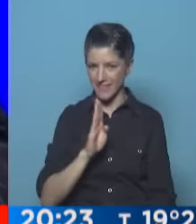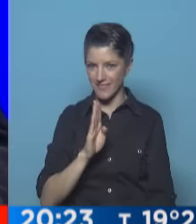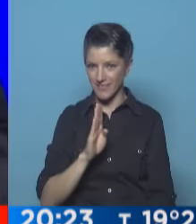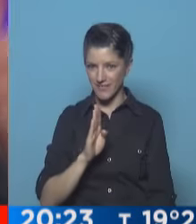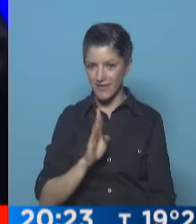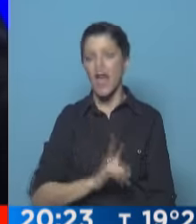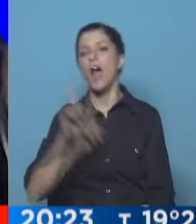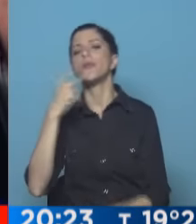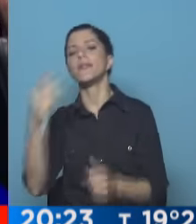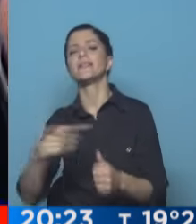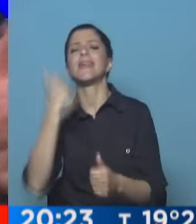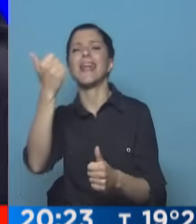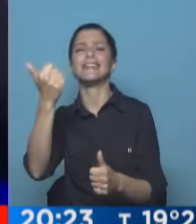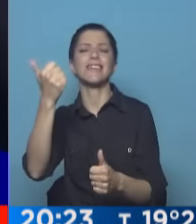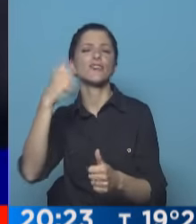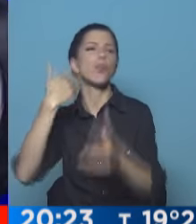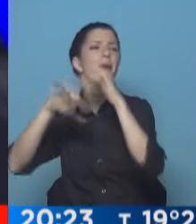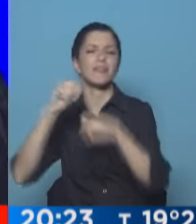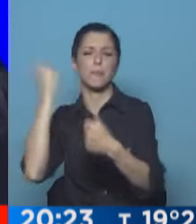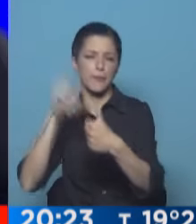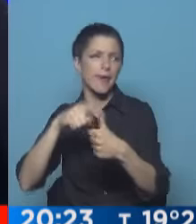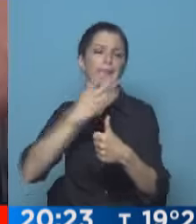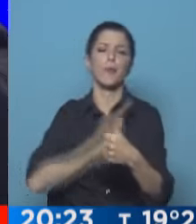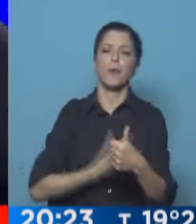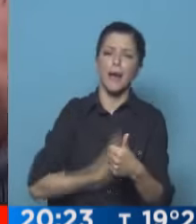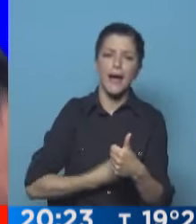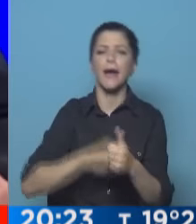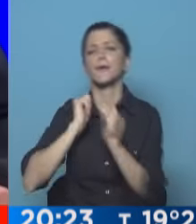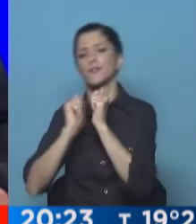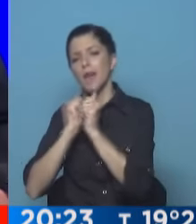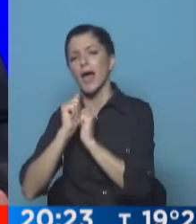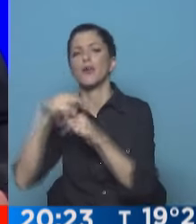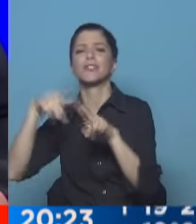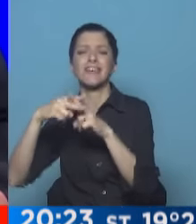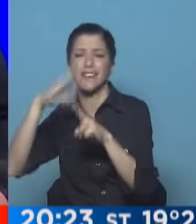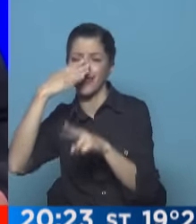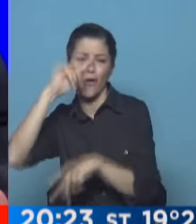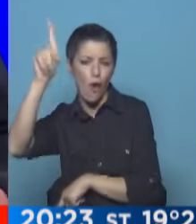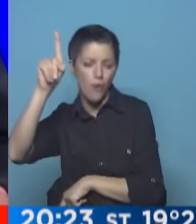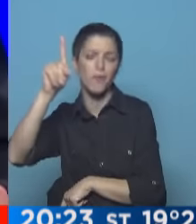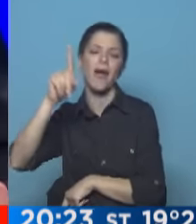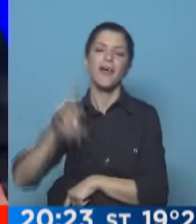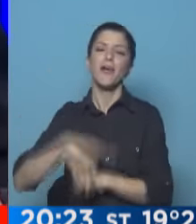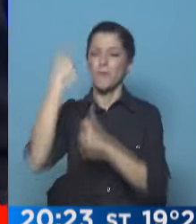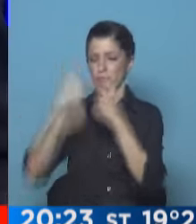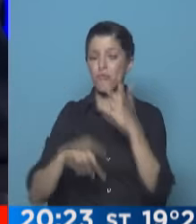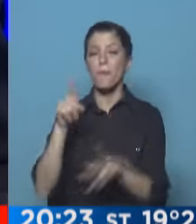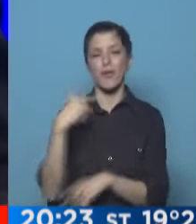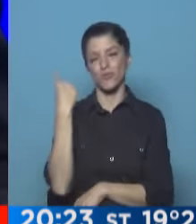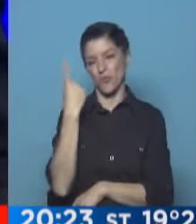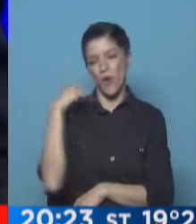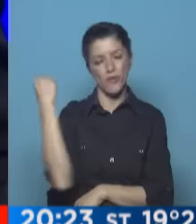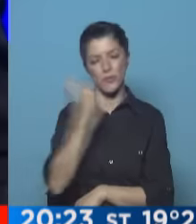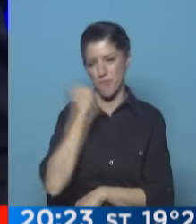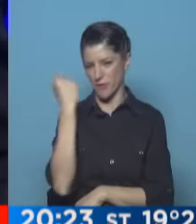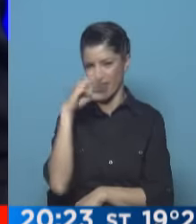es el sexto grande. Claro. Huracán, Rosario Central, Talleres de Córdoba. Claro. Todos tienen su candidato. Bueno, pero es uno de los grandes. Merecía desde hace